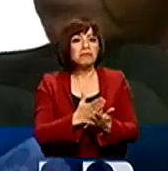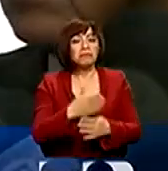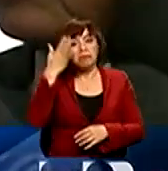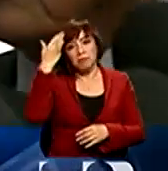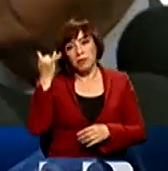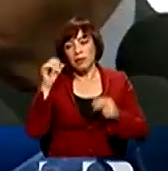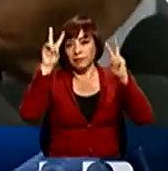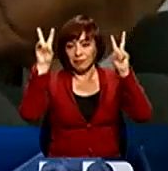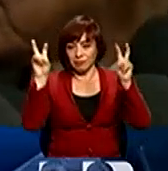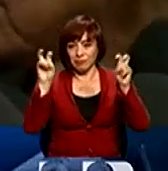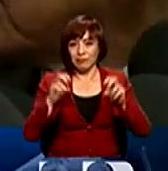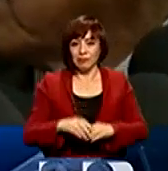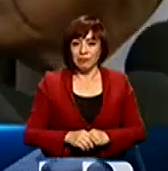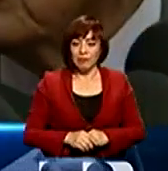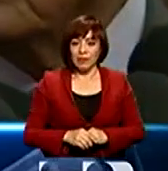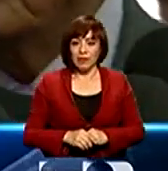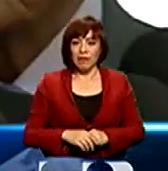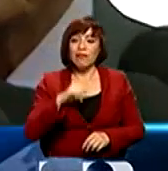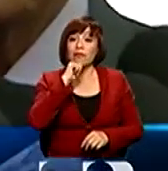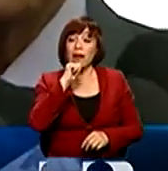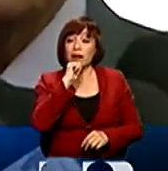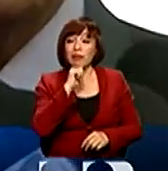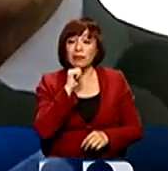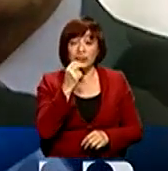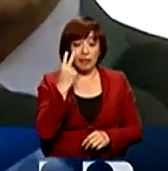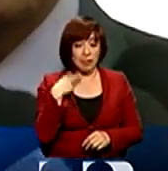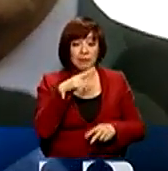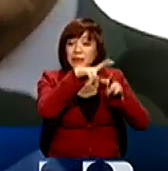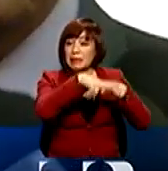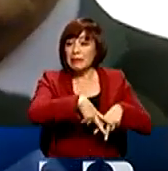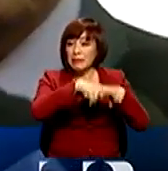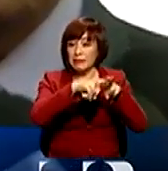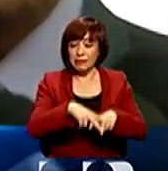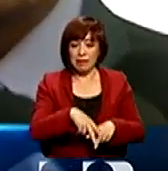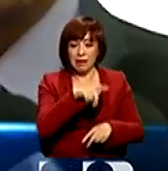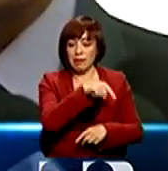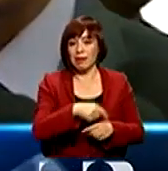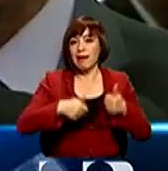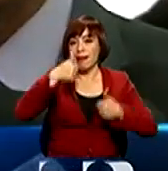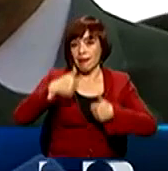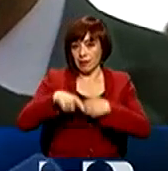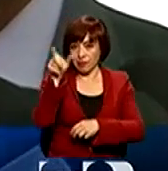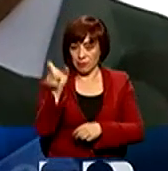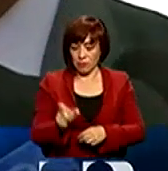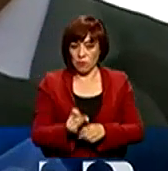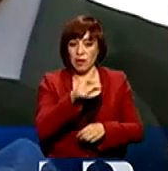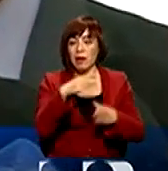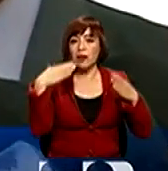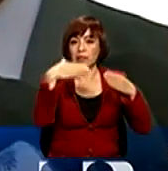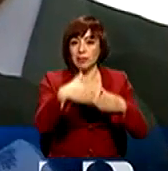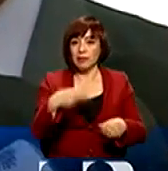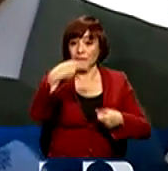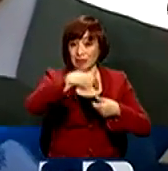de suspender por el tema que se ha verificado en torno a la calificación de la candidatura como postulante al Consejo de